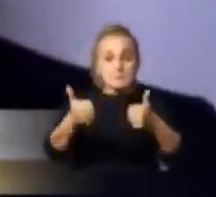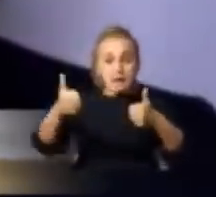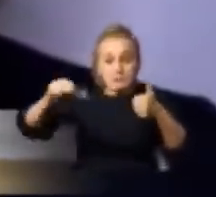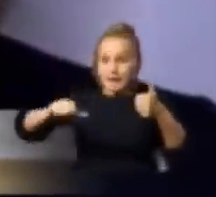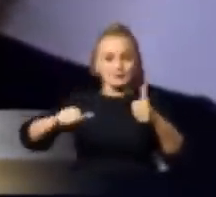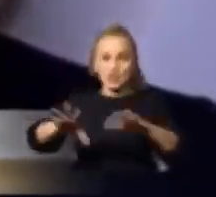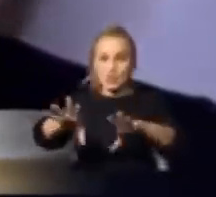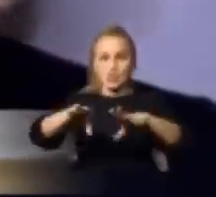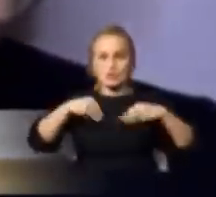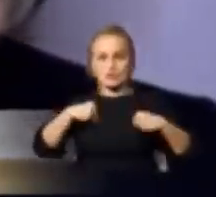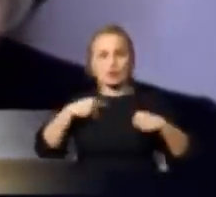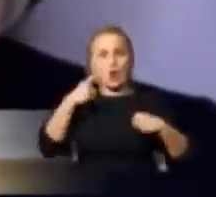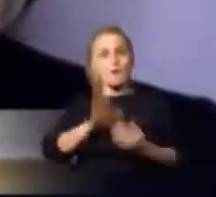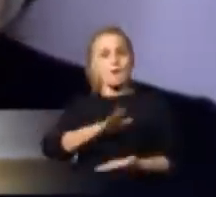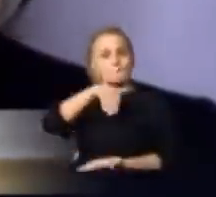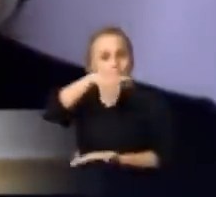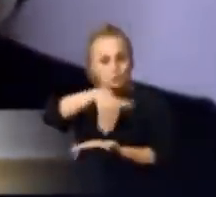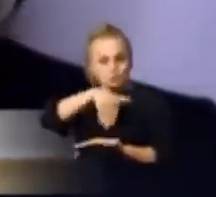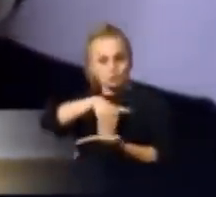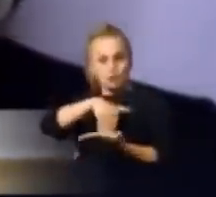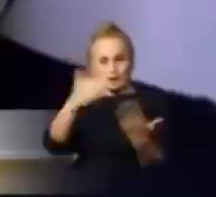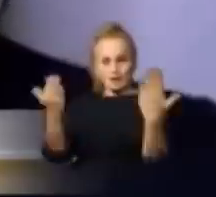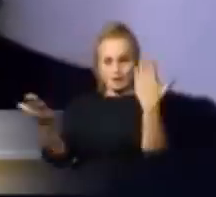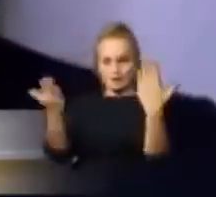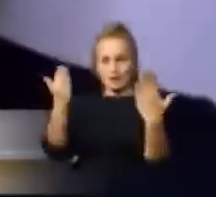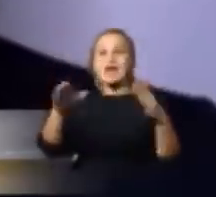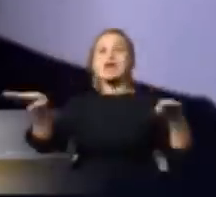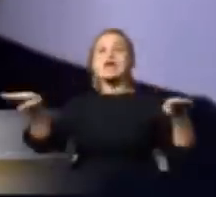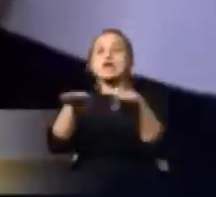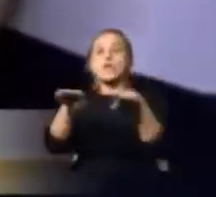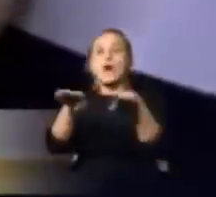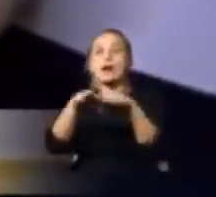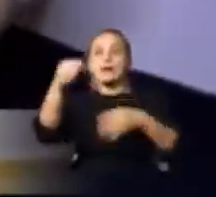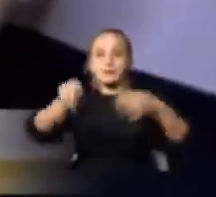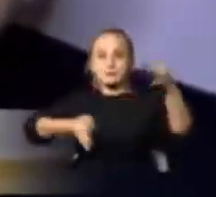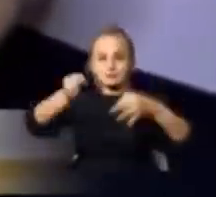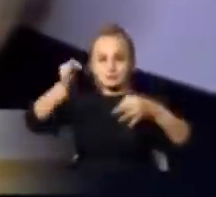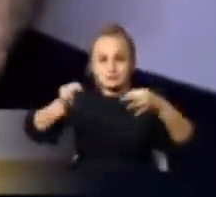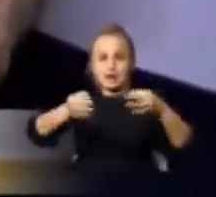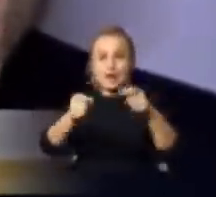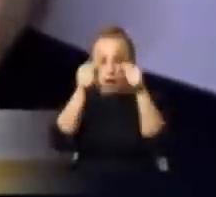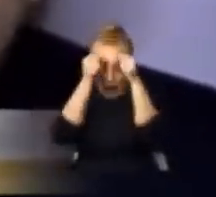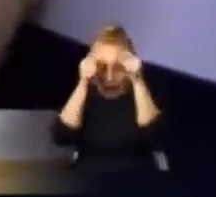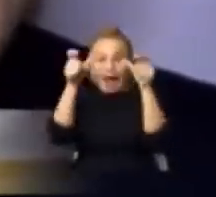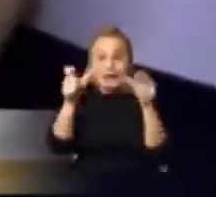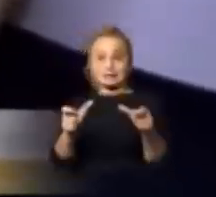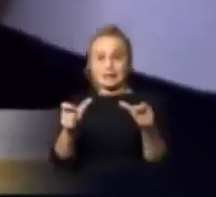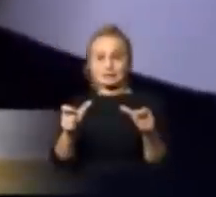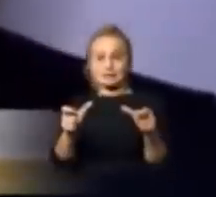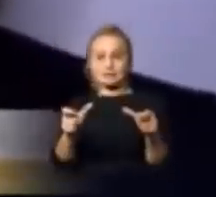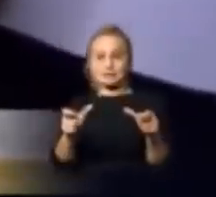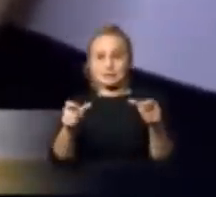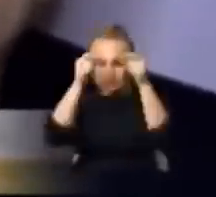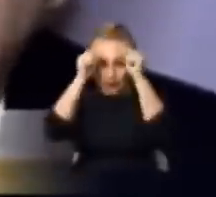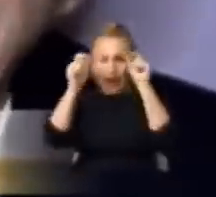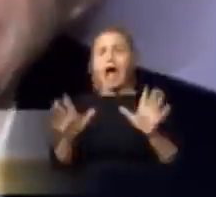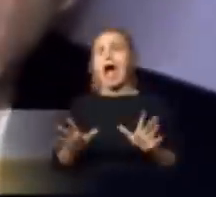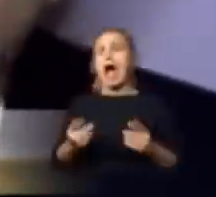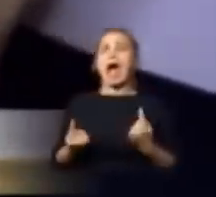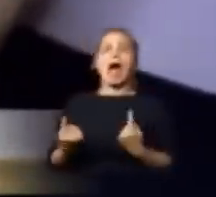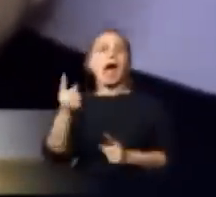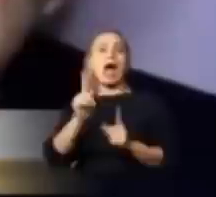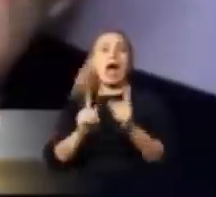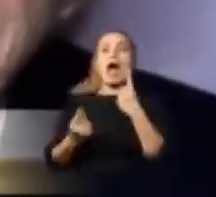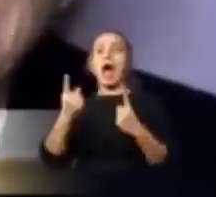es una posición de principios para quienes militamos en dignidad. O sea, el Estado entonces no puede bajo ningún pretexto robar